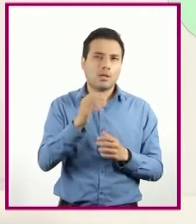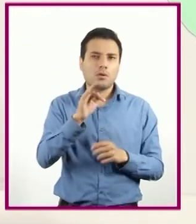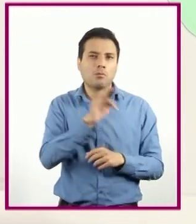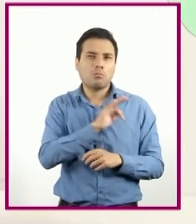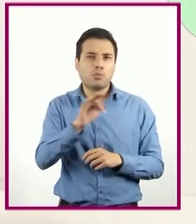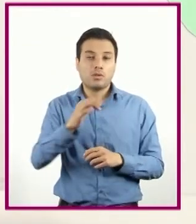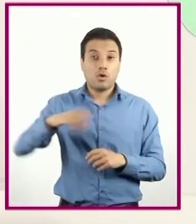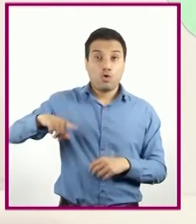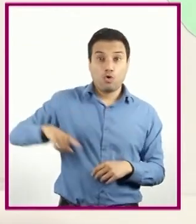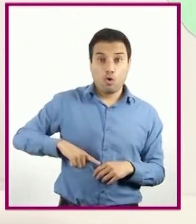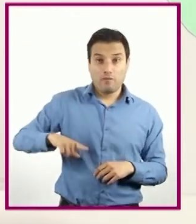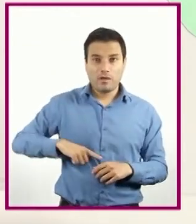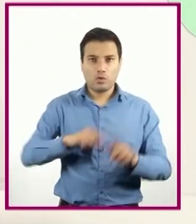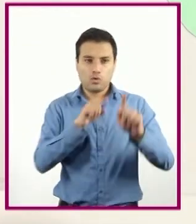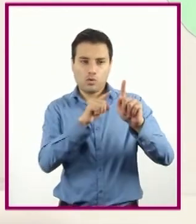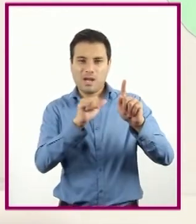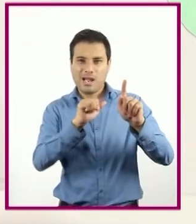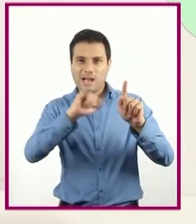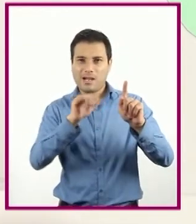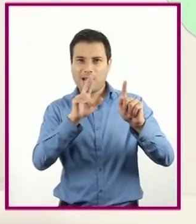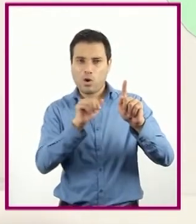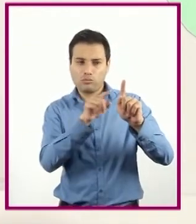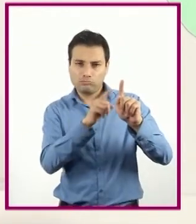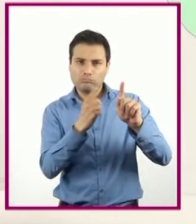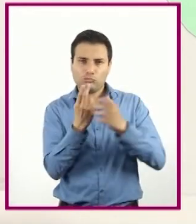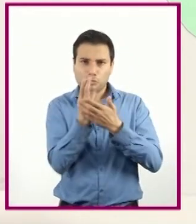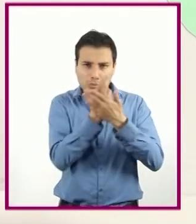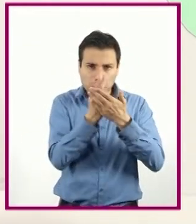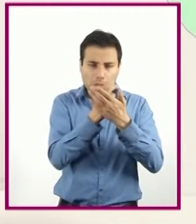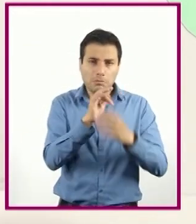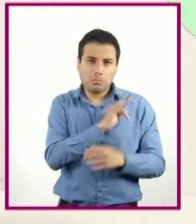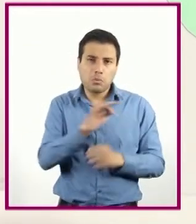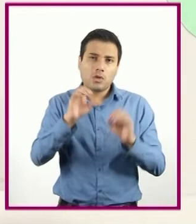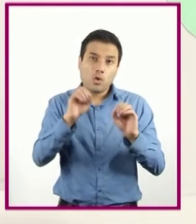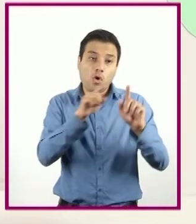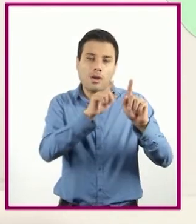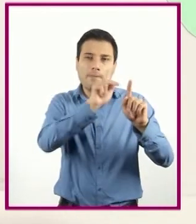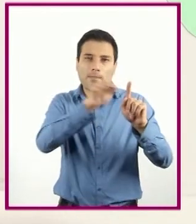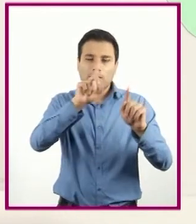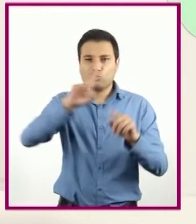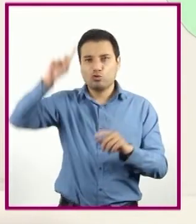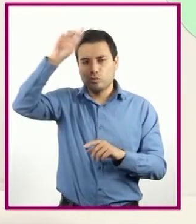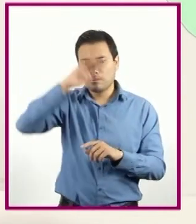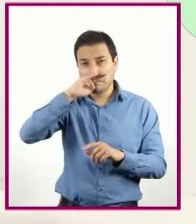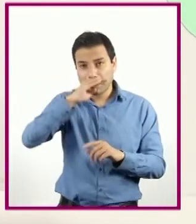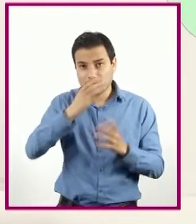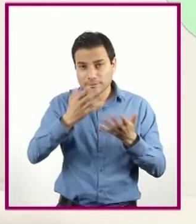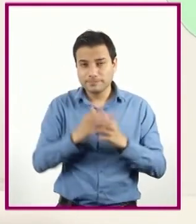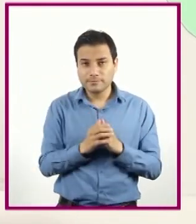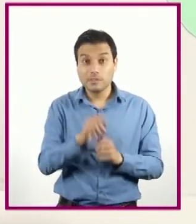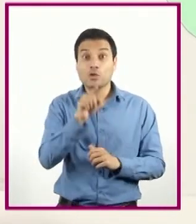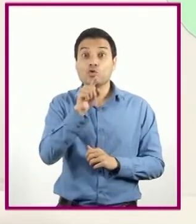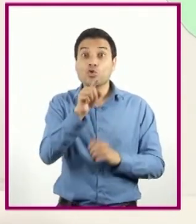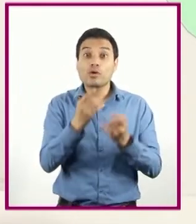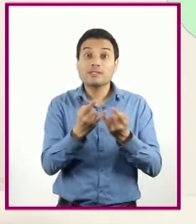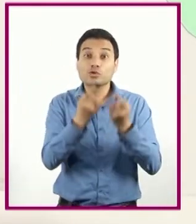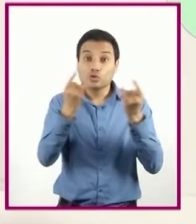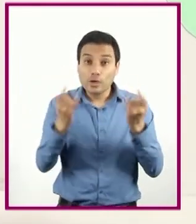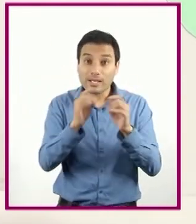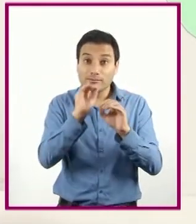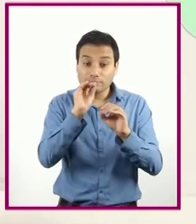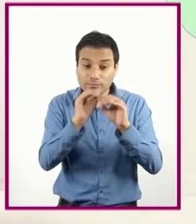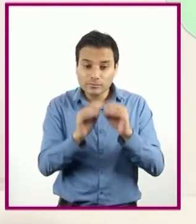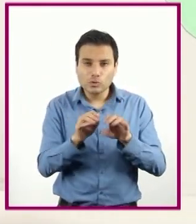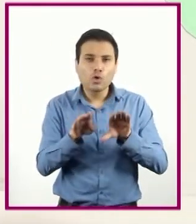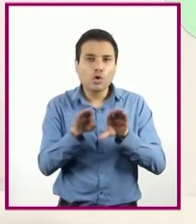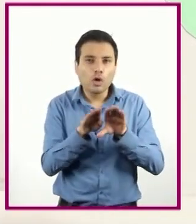un gobernante o ajau, o la comparación con el dios del maíz. Tu historia tiene que ser contada